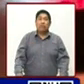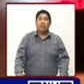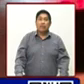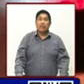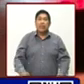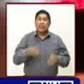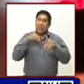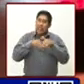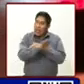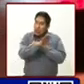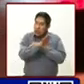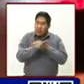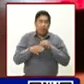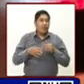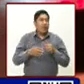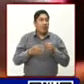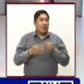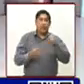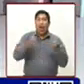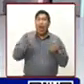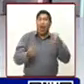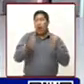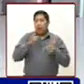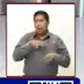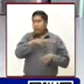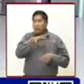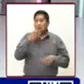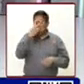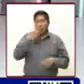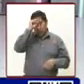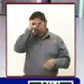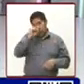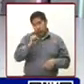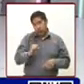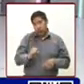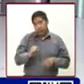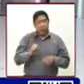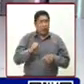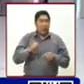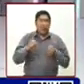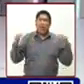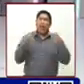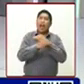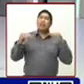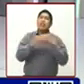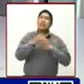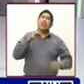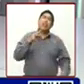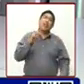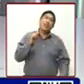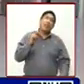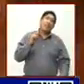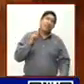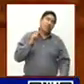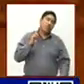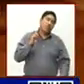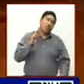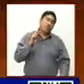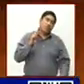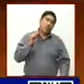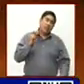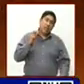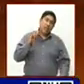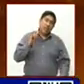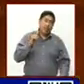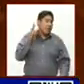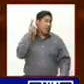bueno está ingresando con la unidad Móvil por el sector de la zona Sur la el sector a la cantutani este Avenida principal ahora nuevamente veo